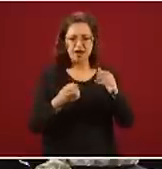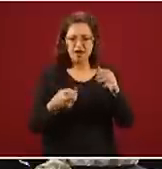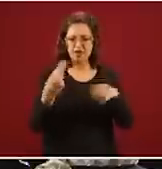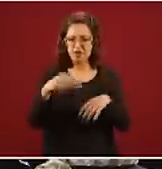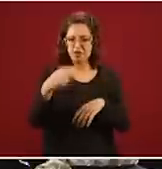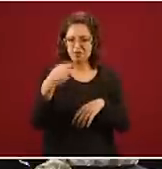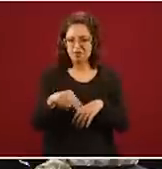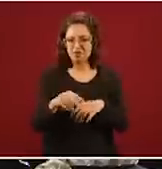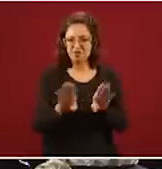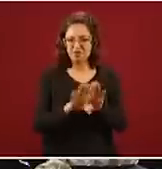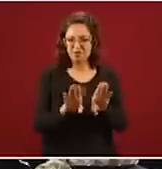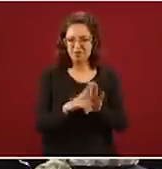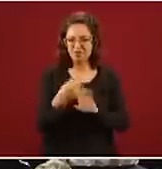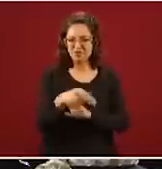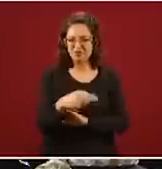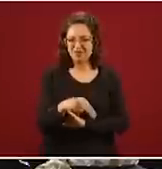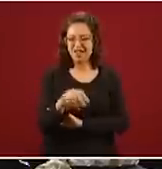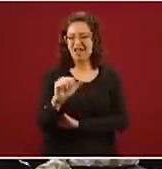Acuña.